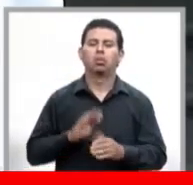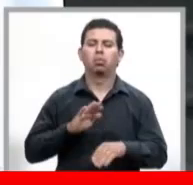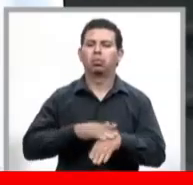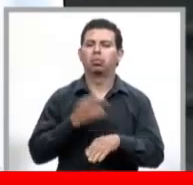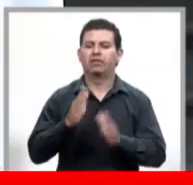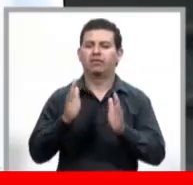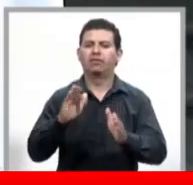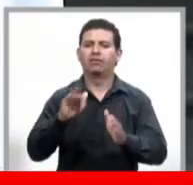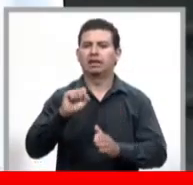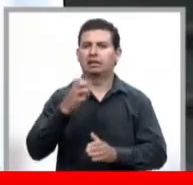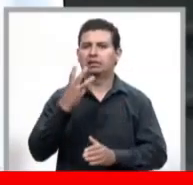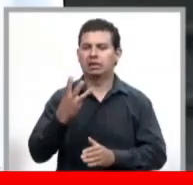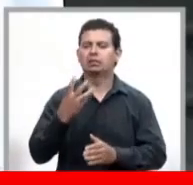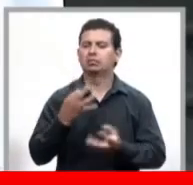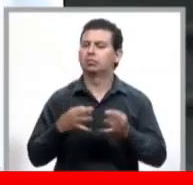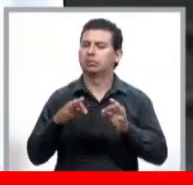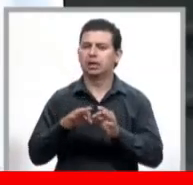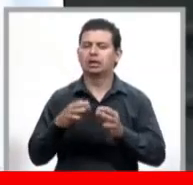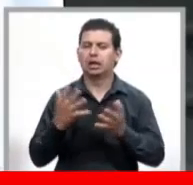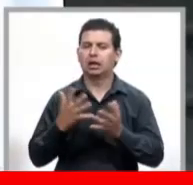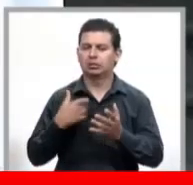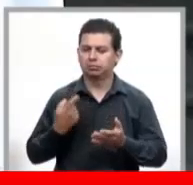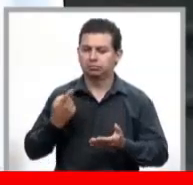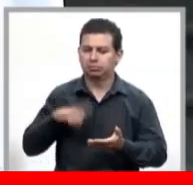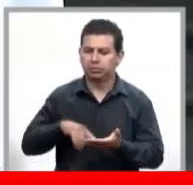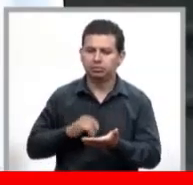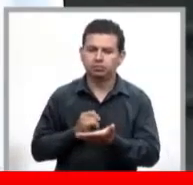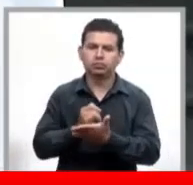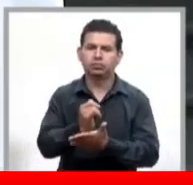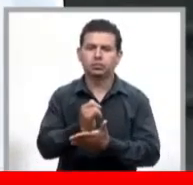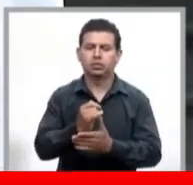etapa de la pandemia. La primera,